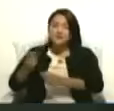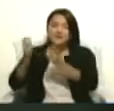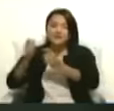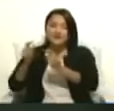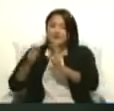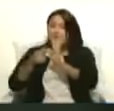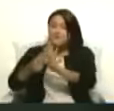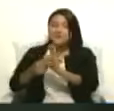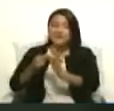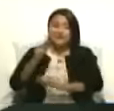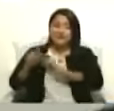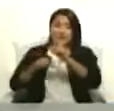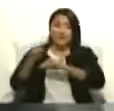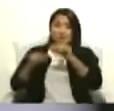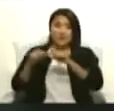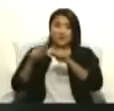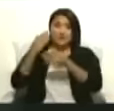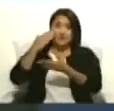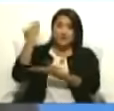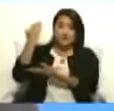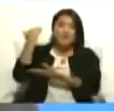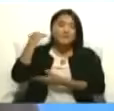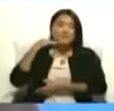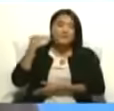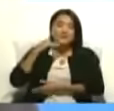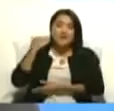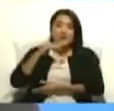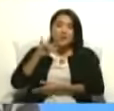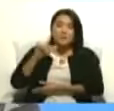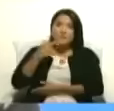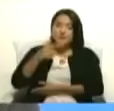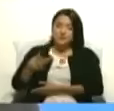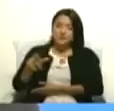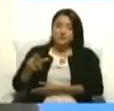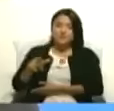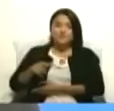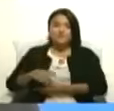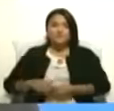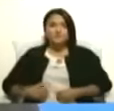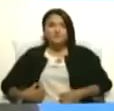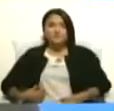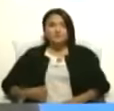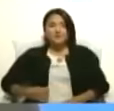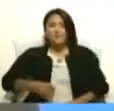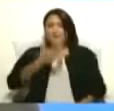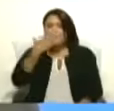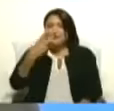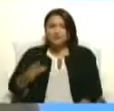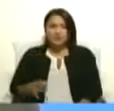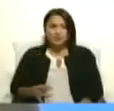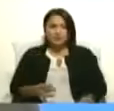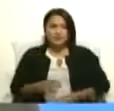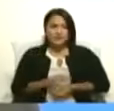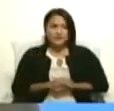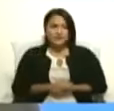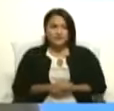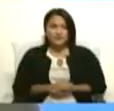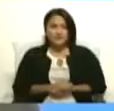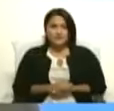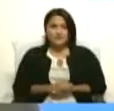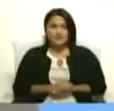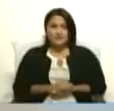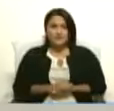machada Sembradores de ceniza pura basura uno de los periódicos